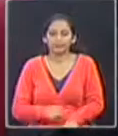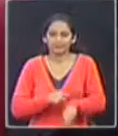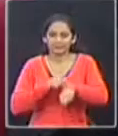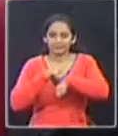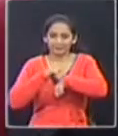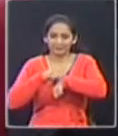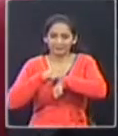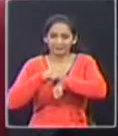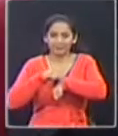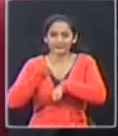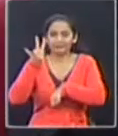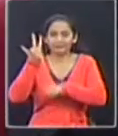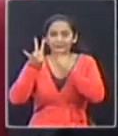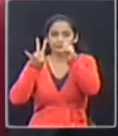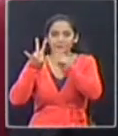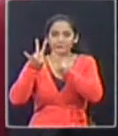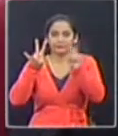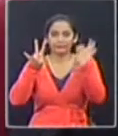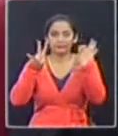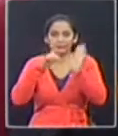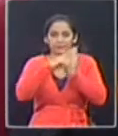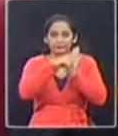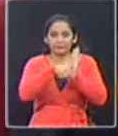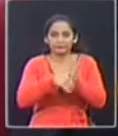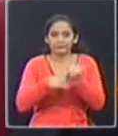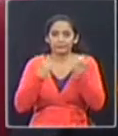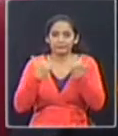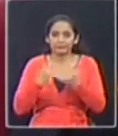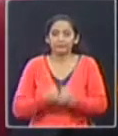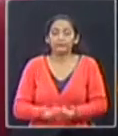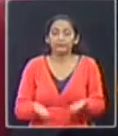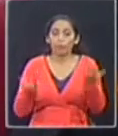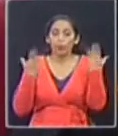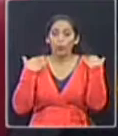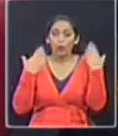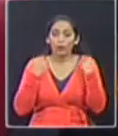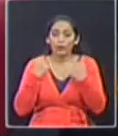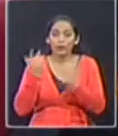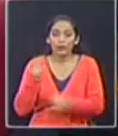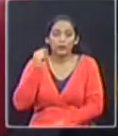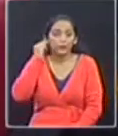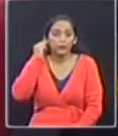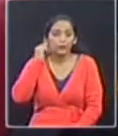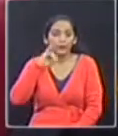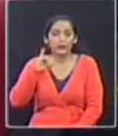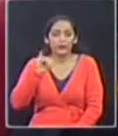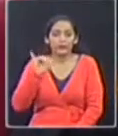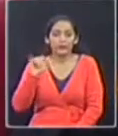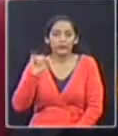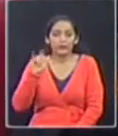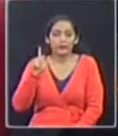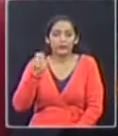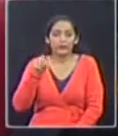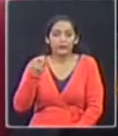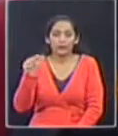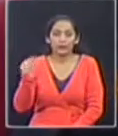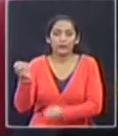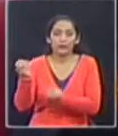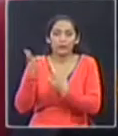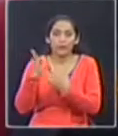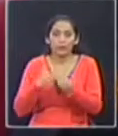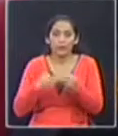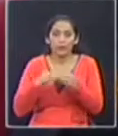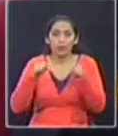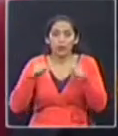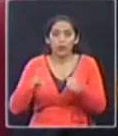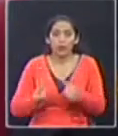7:29 minutos, nos vamos a contactar con Yelena Perlaza, está en el Centro de Convenciones. Hoy comienza la cuarta edición de la Feria Gastronómica denominada Raíces,